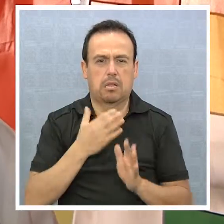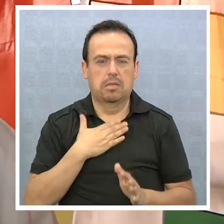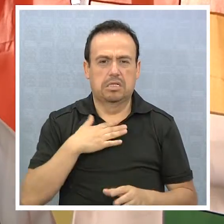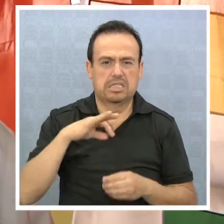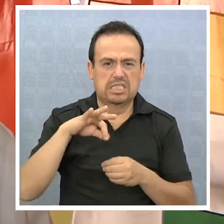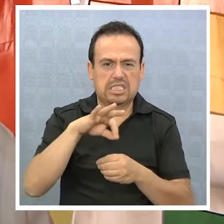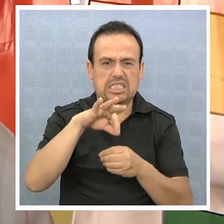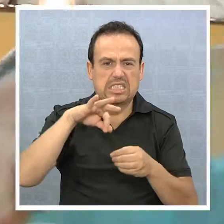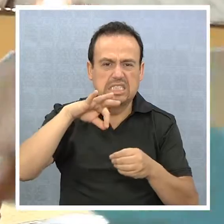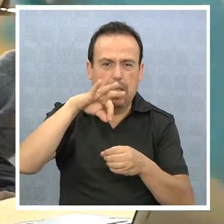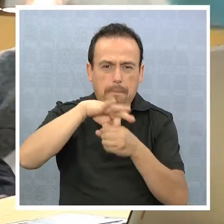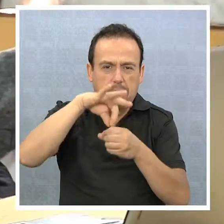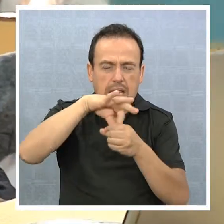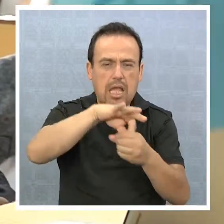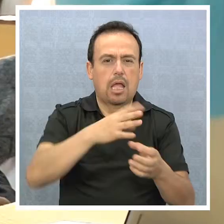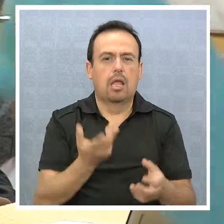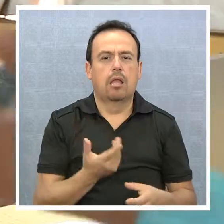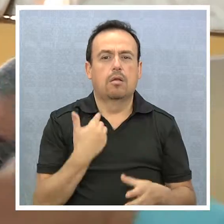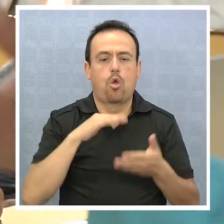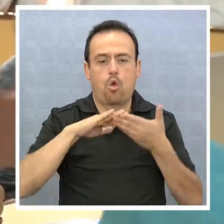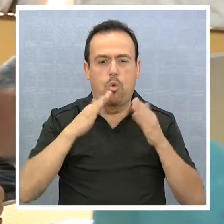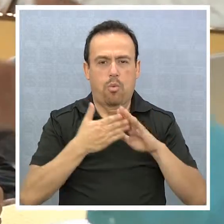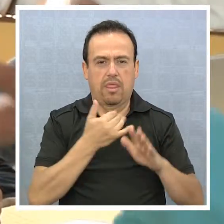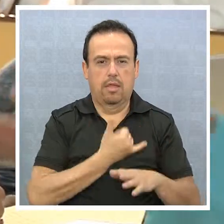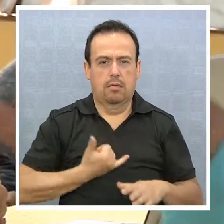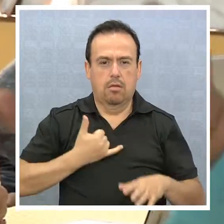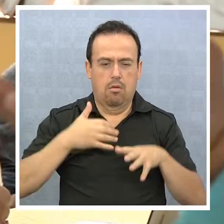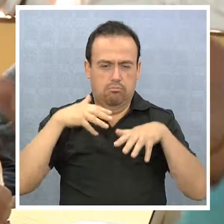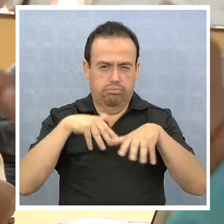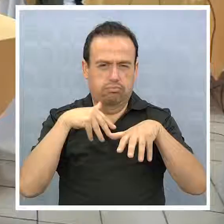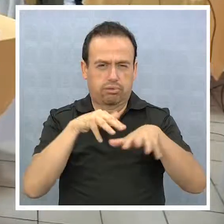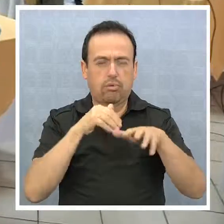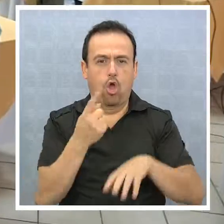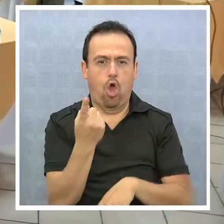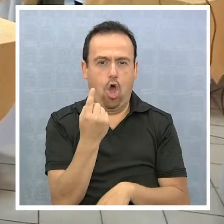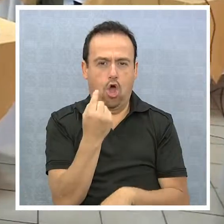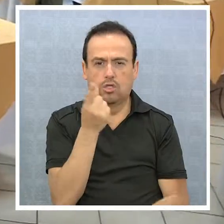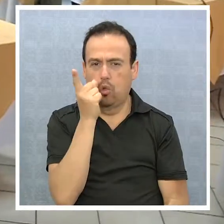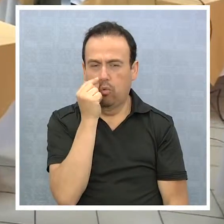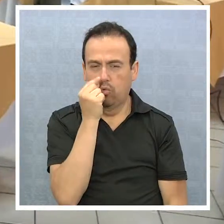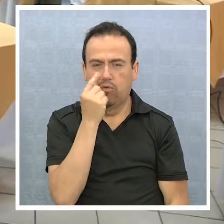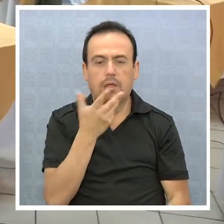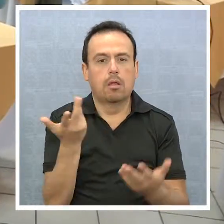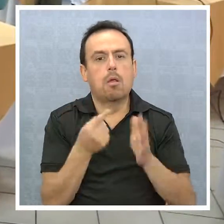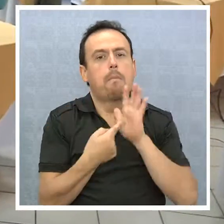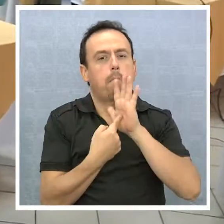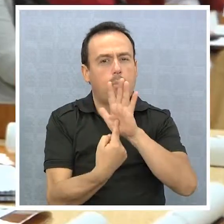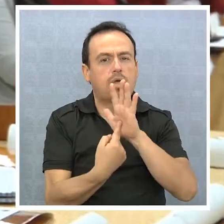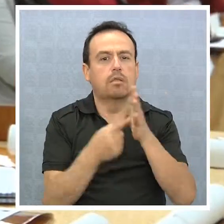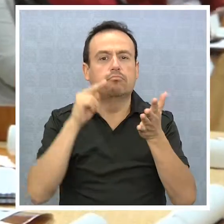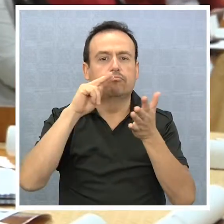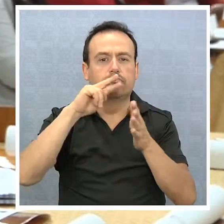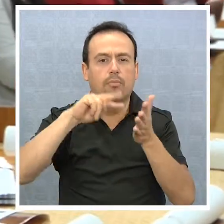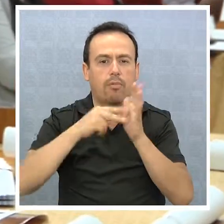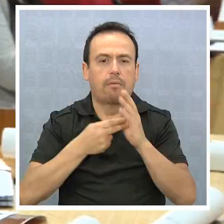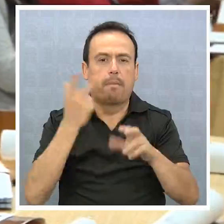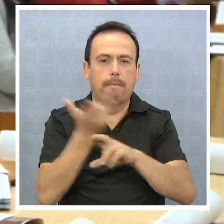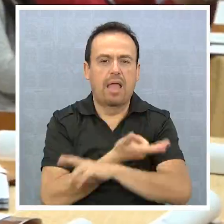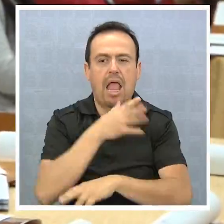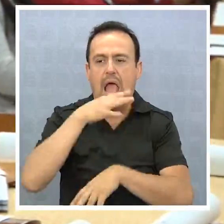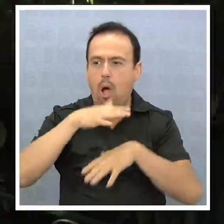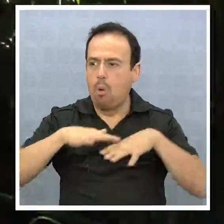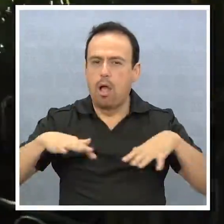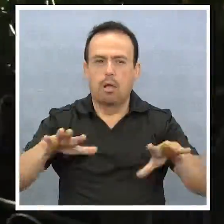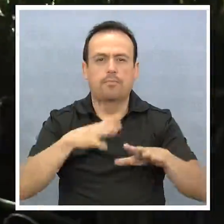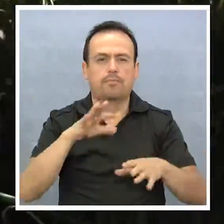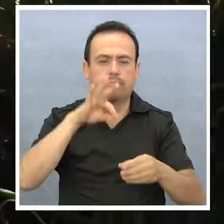patentado nuestras semillas las comunidades indígenas preparan una gran manifestación para el 11 de octubre para mostrar los daños por los efectos